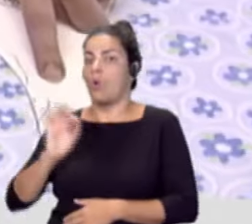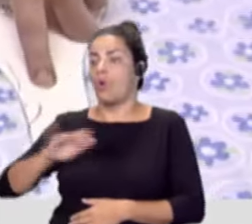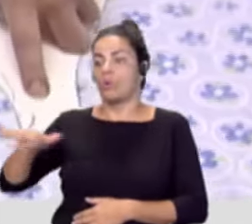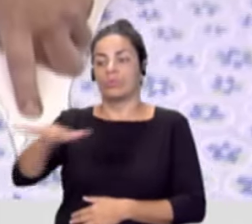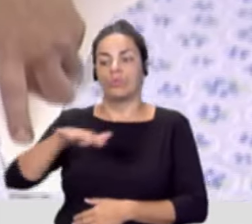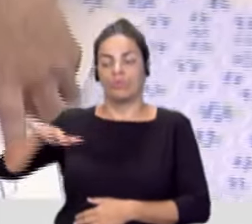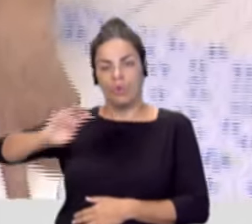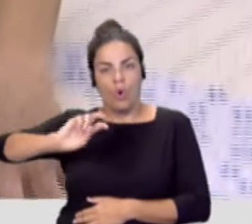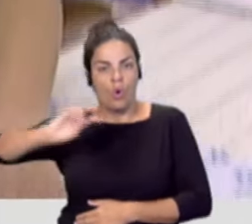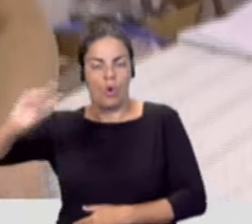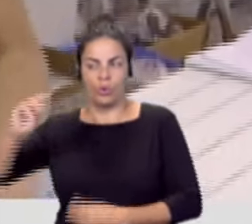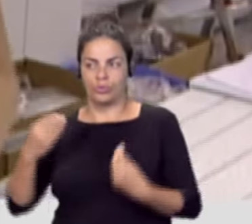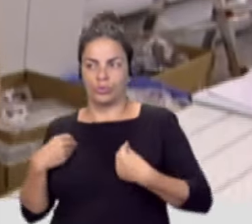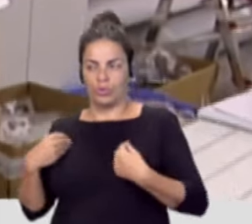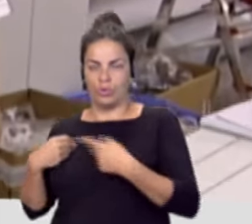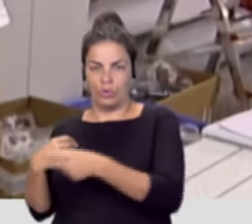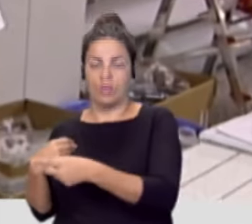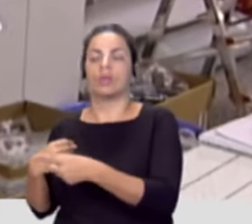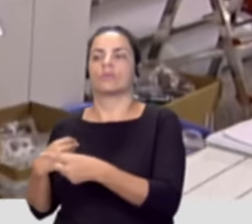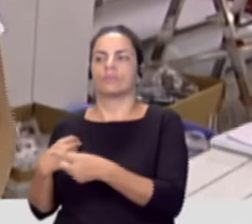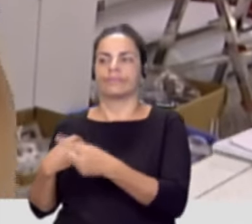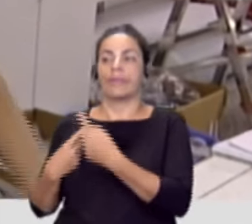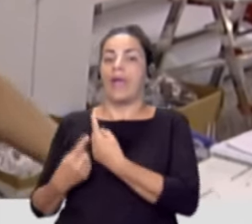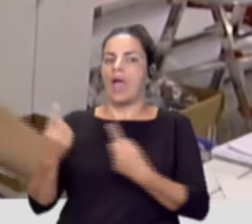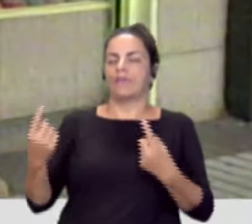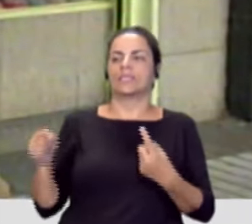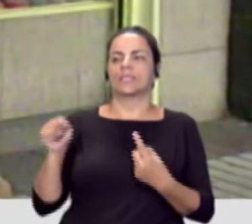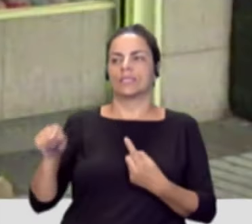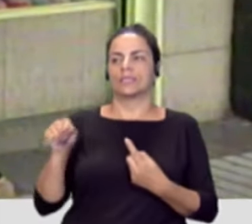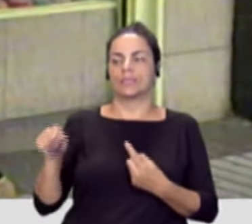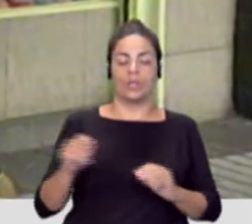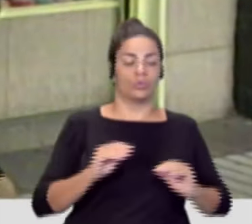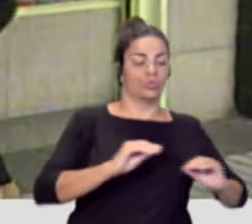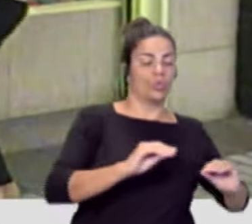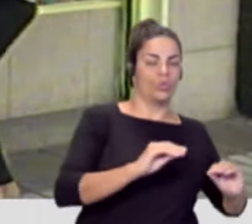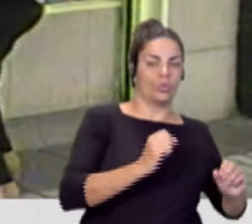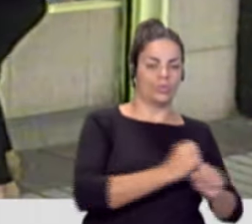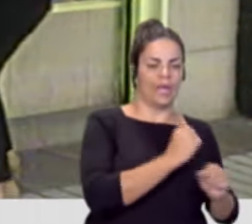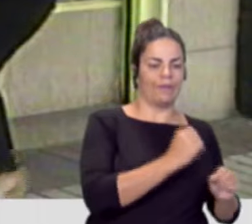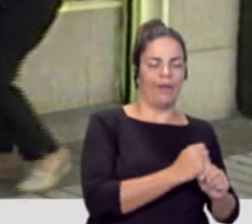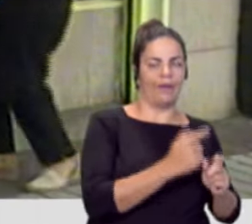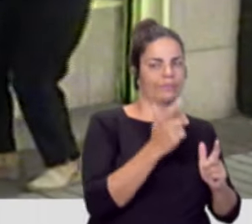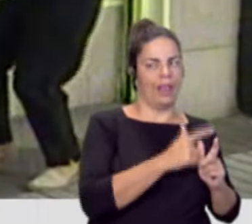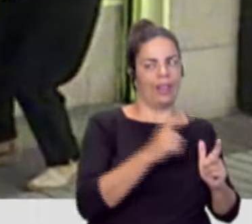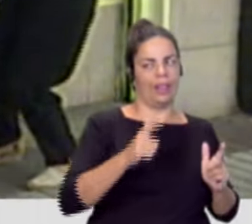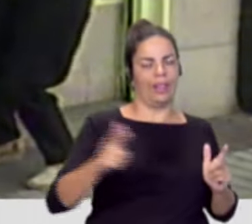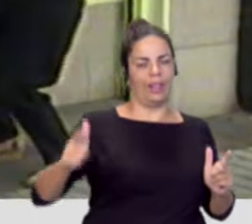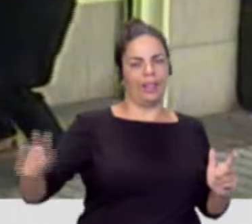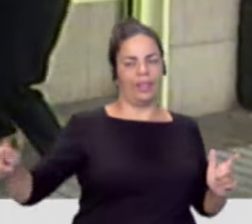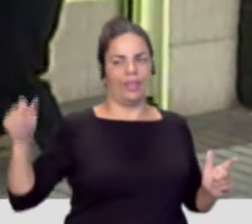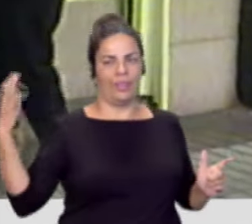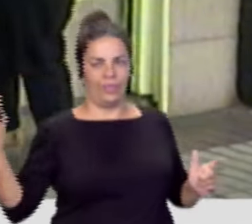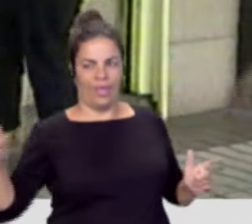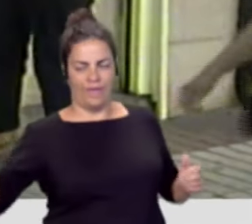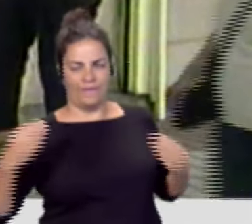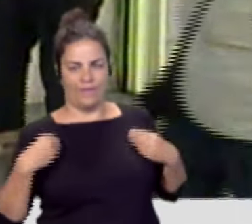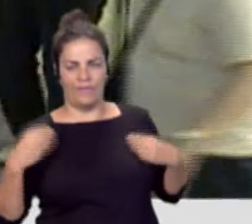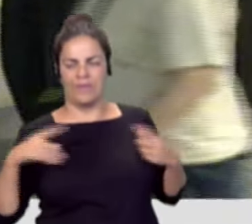veces hasta inclusive pues se aleja bastante más del propio trabajo, y al mismo tiempo genera problemas